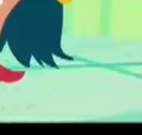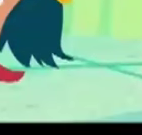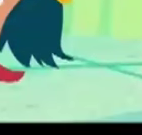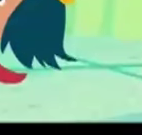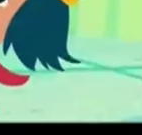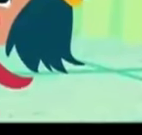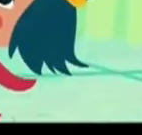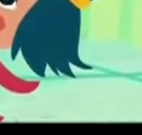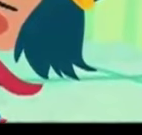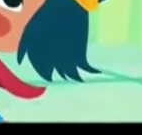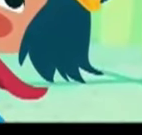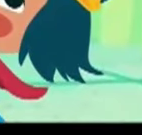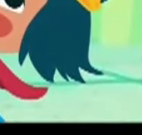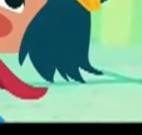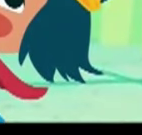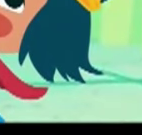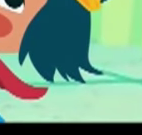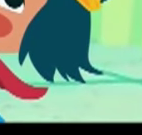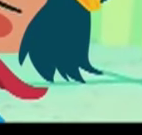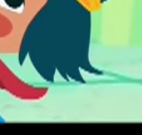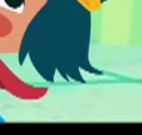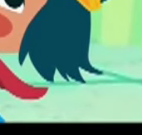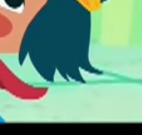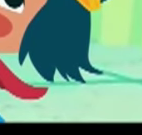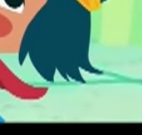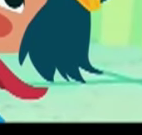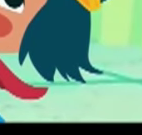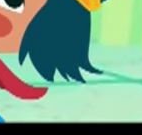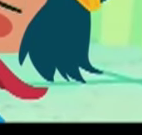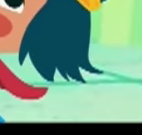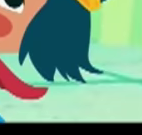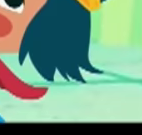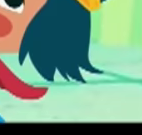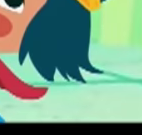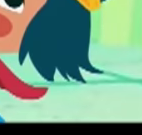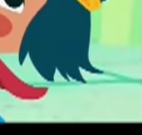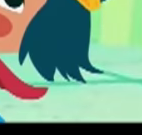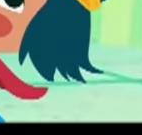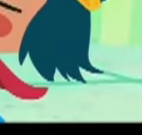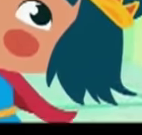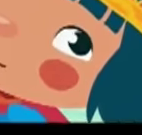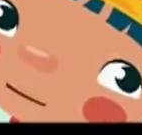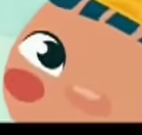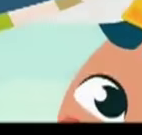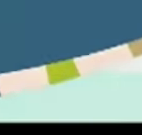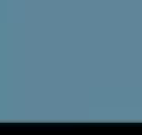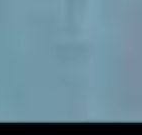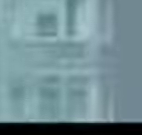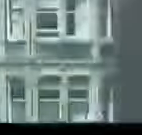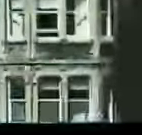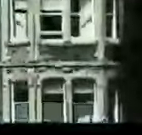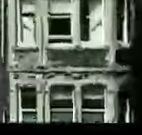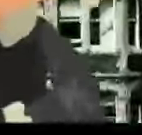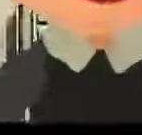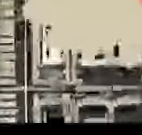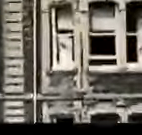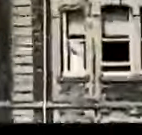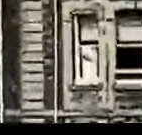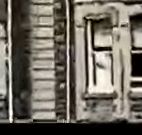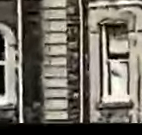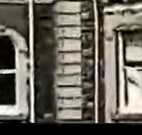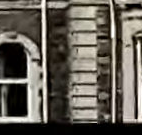Hola, hoy vamos a hablar de la responsabilidad y para darte un ejemplo te voy a contar la historia de Florence Nightingale, una enfermera